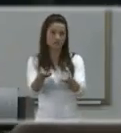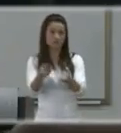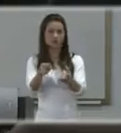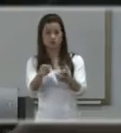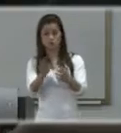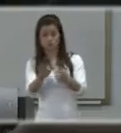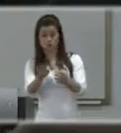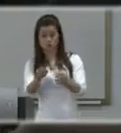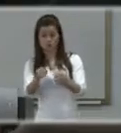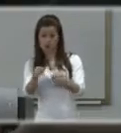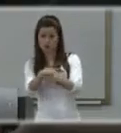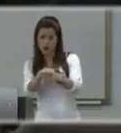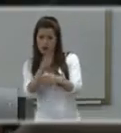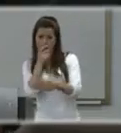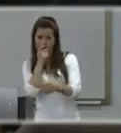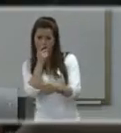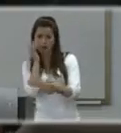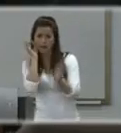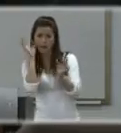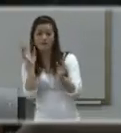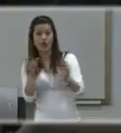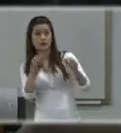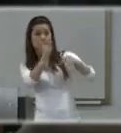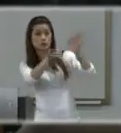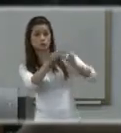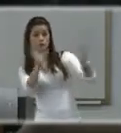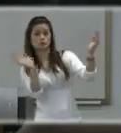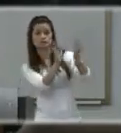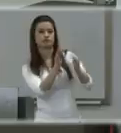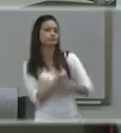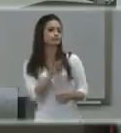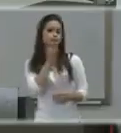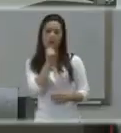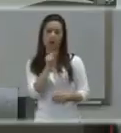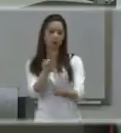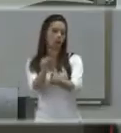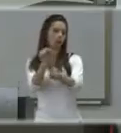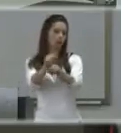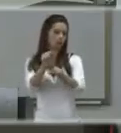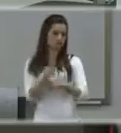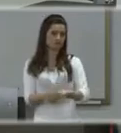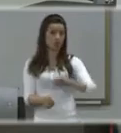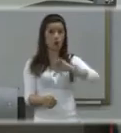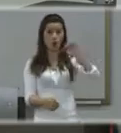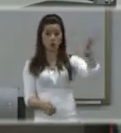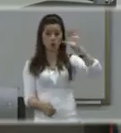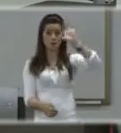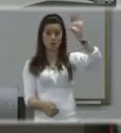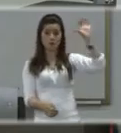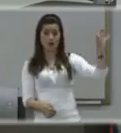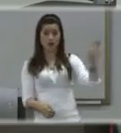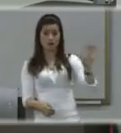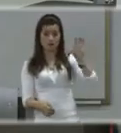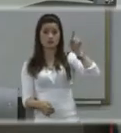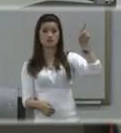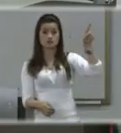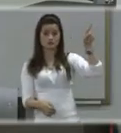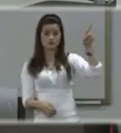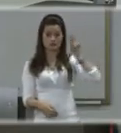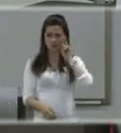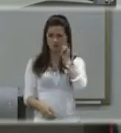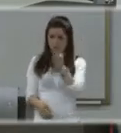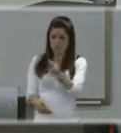precario. En estudios en otros países en donde sí existen datos sobre violencia